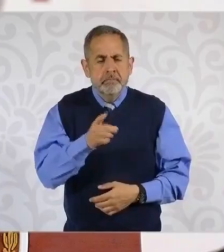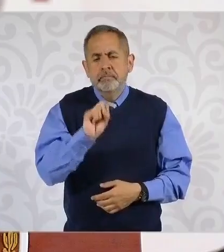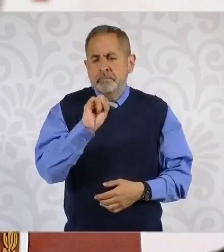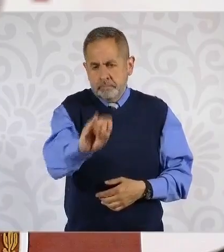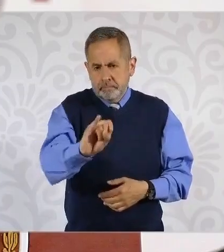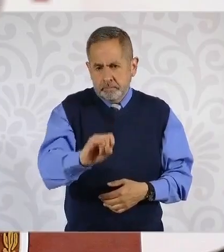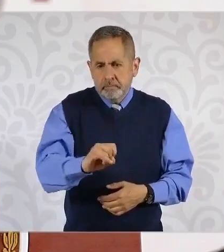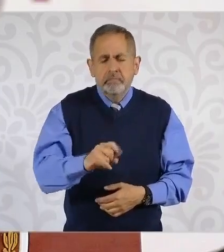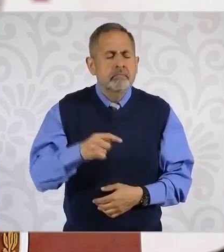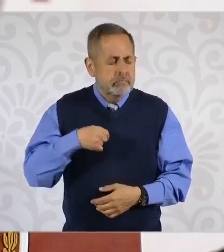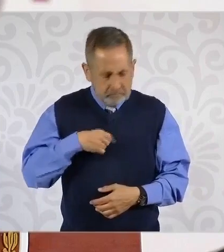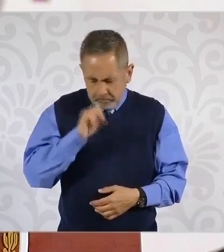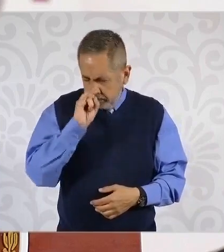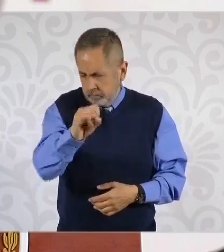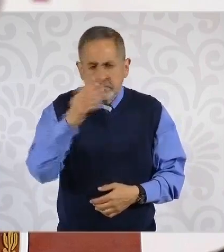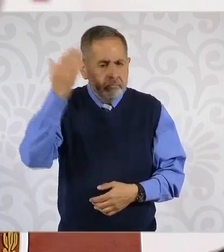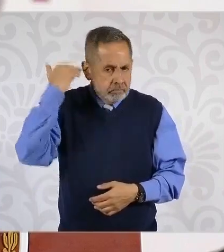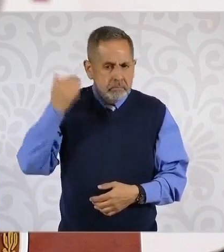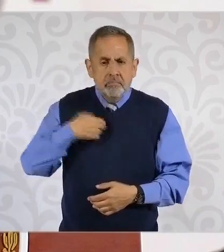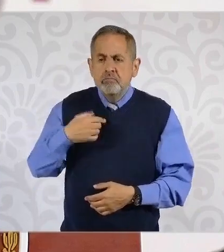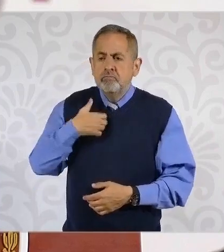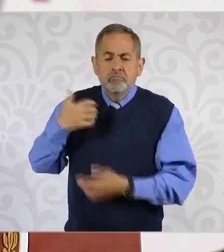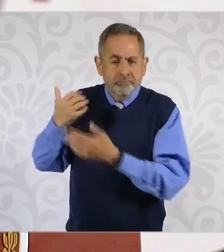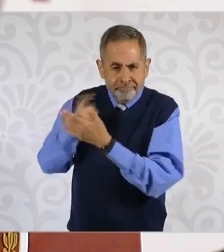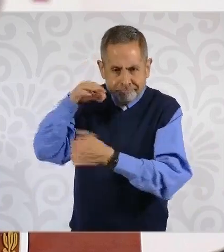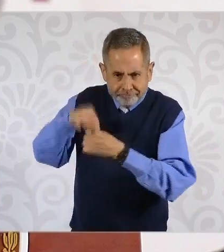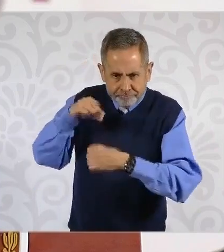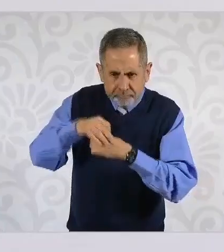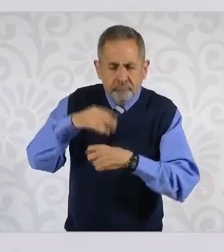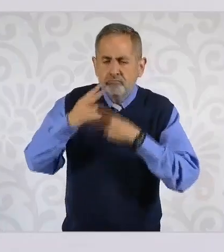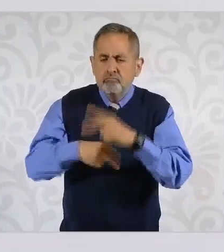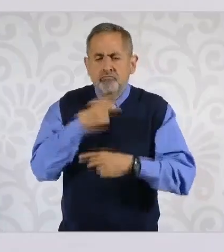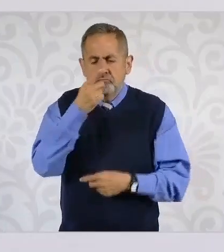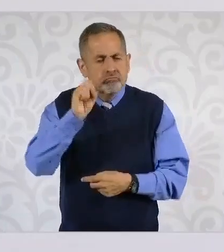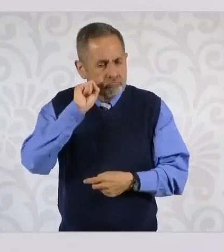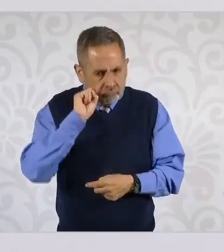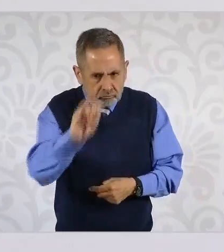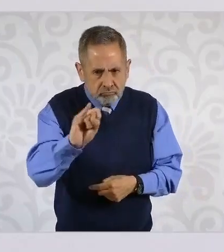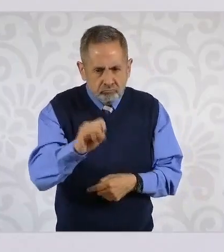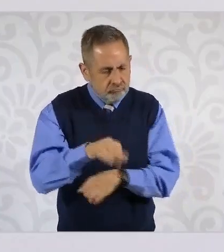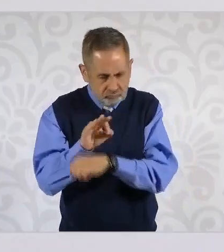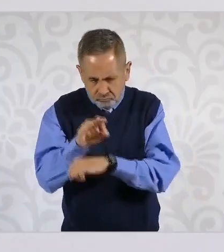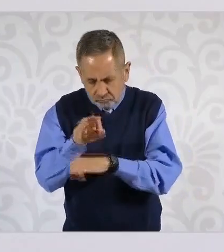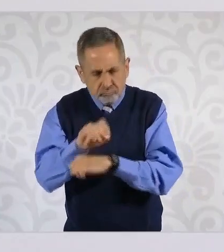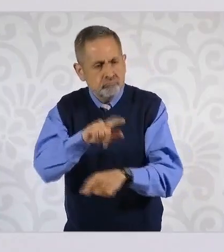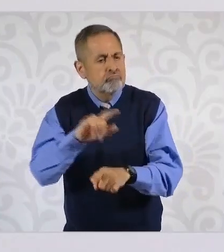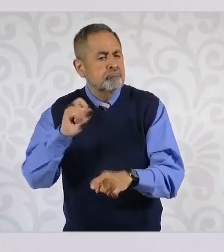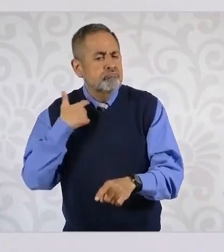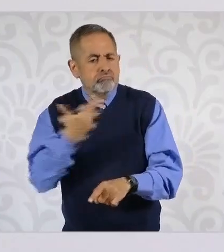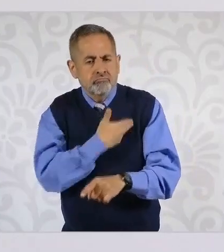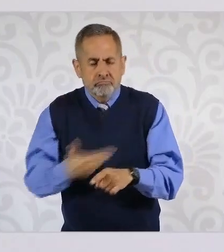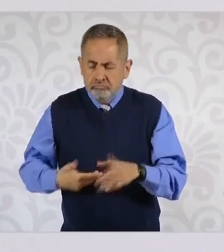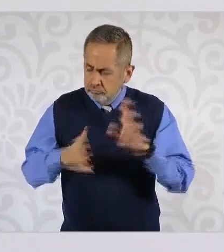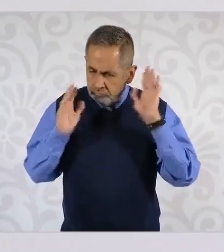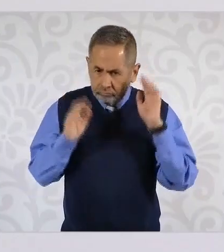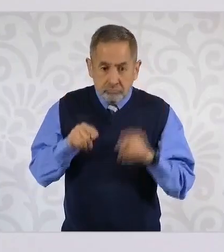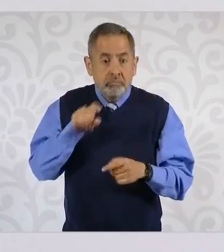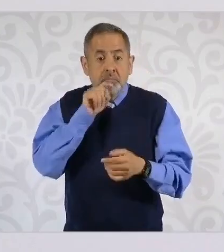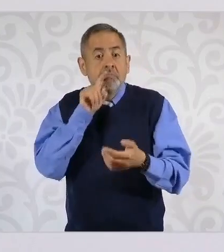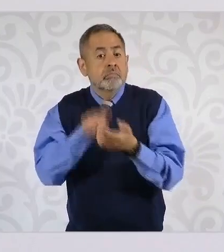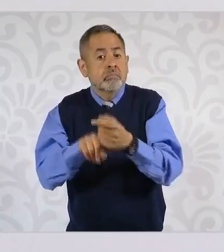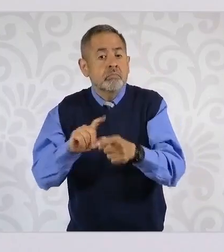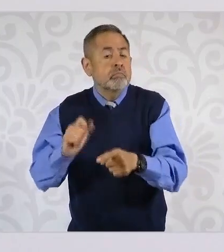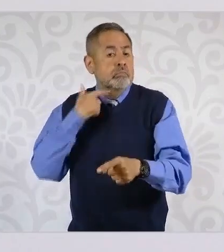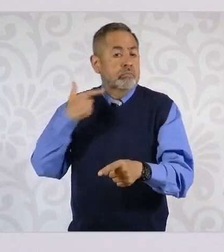campaña, cuando ganamos la elección, y ahora como presidenta. Y también todo lo que interpuso el gobierno